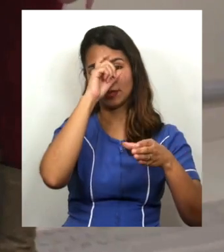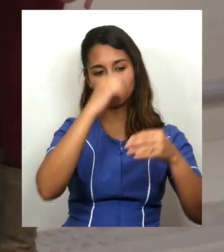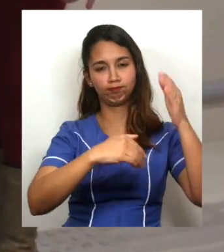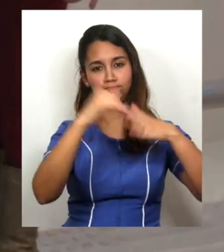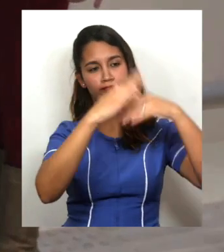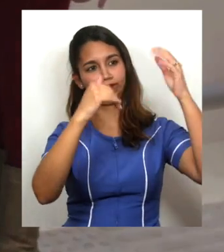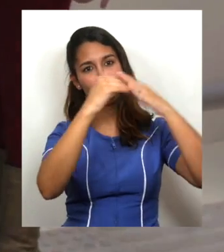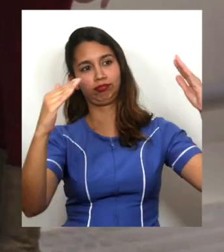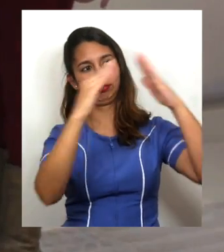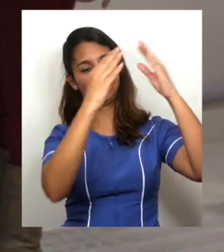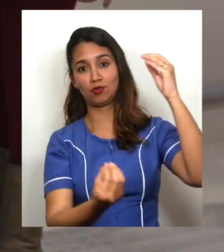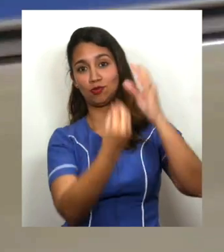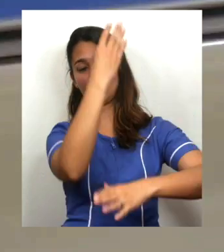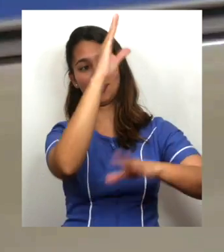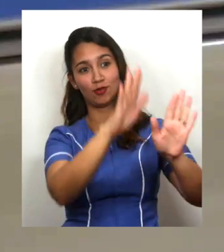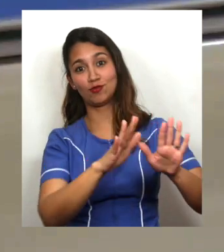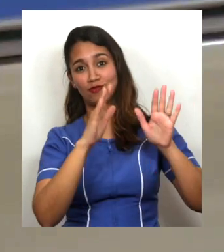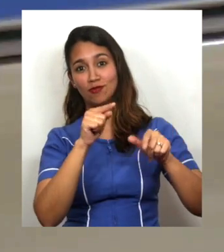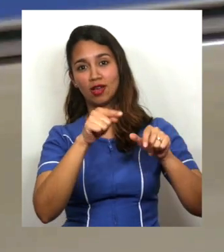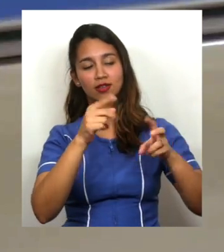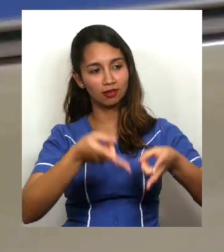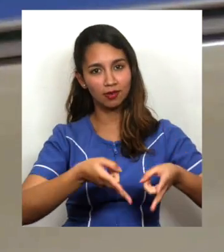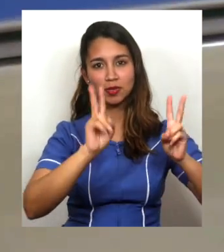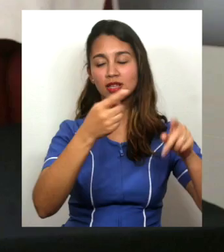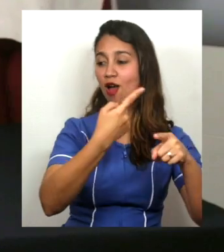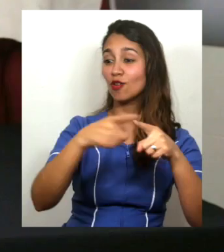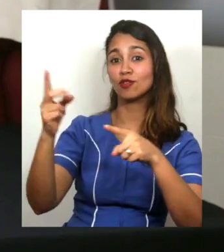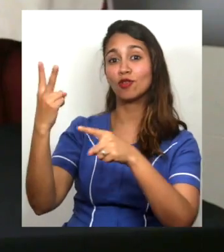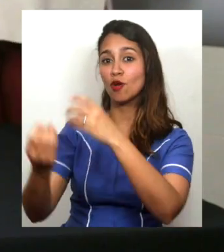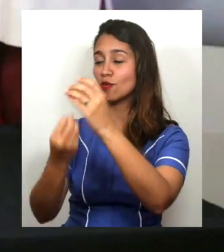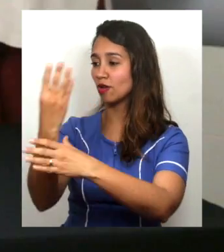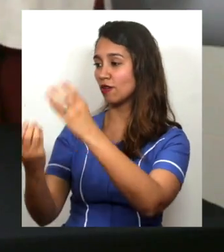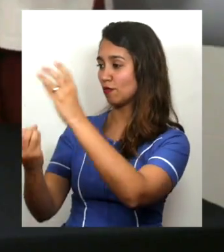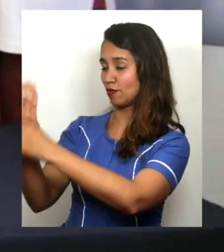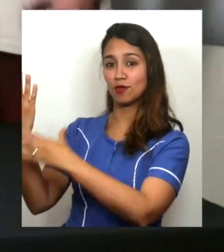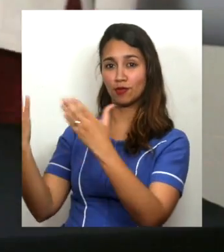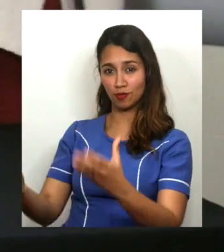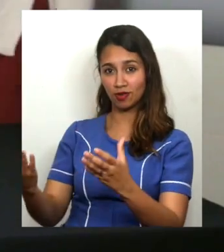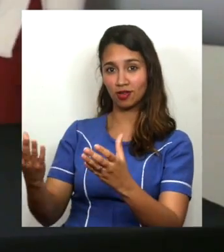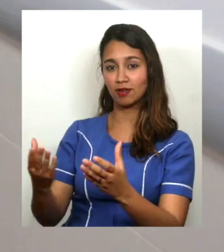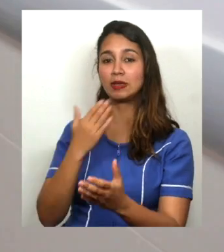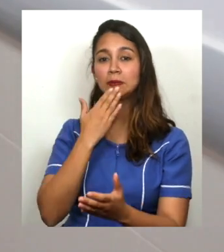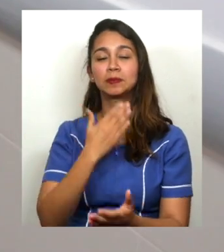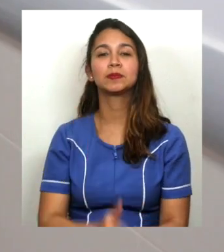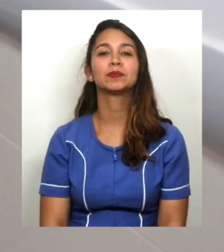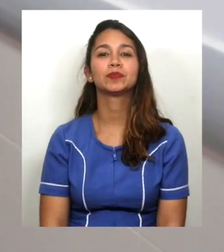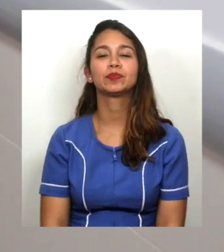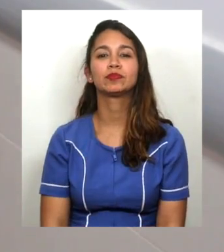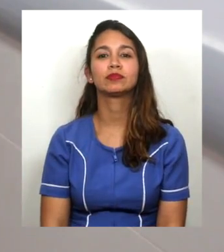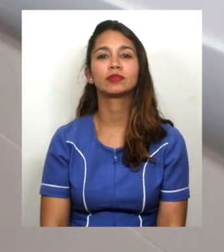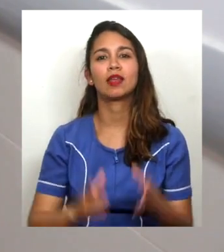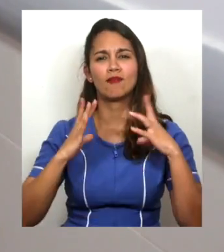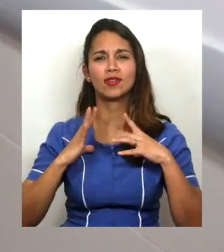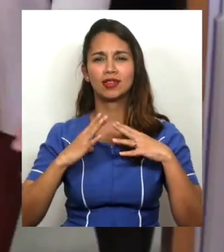SECOF, además de la inauguración de otros dos establecimientos ubicados en distintas comunas de la región. La felicidad de la